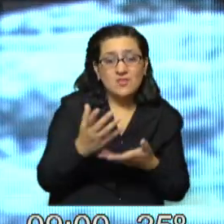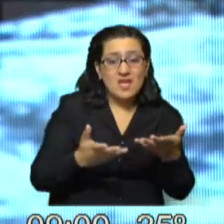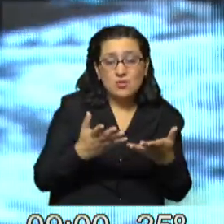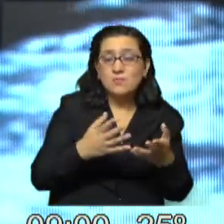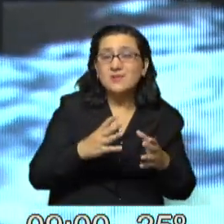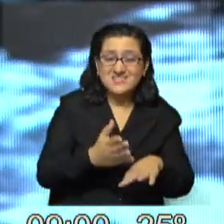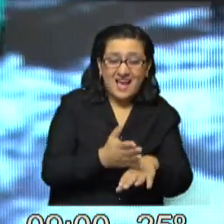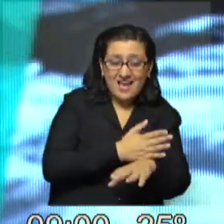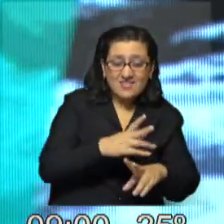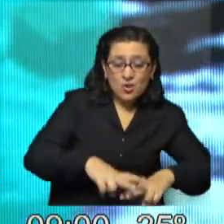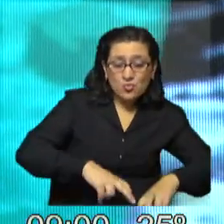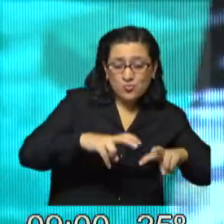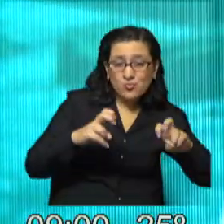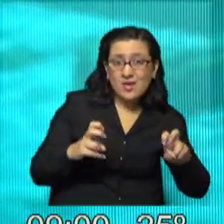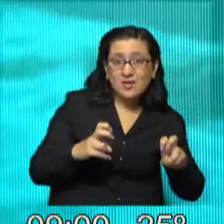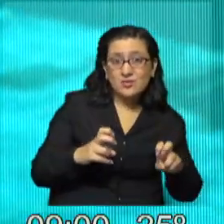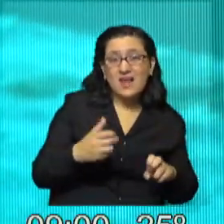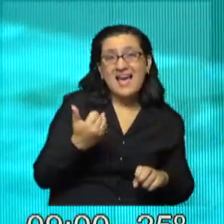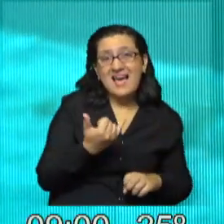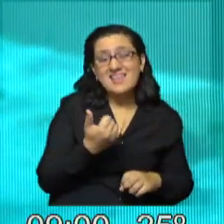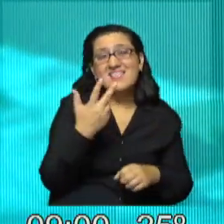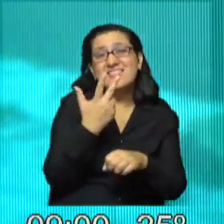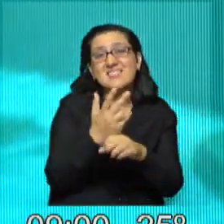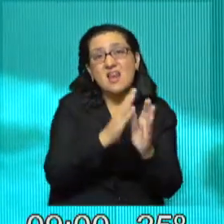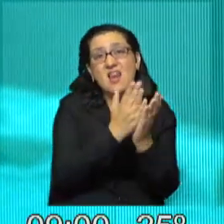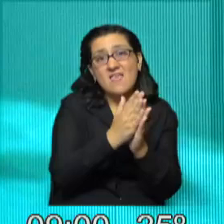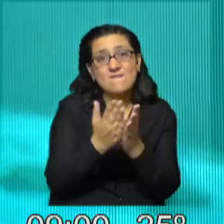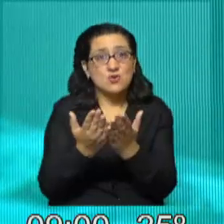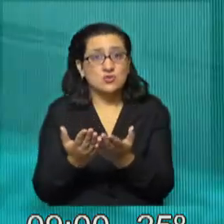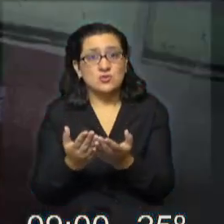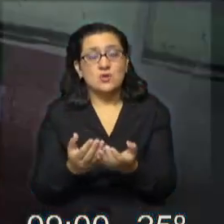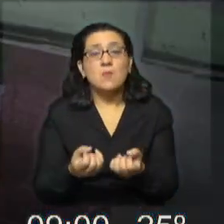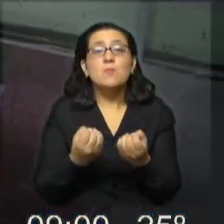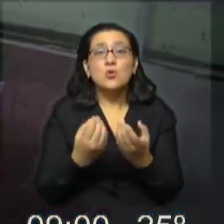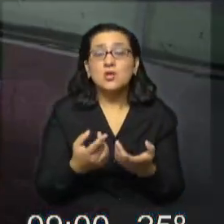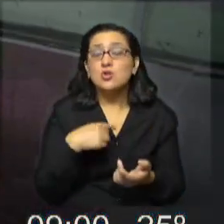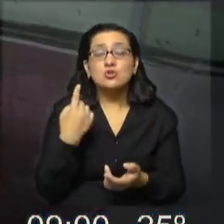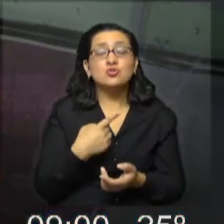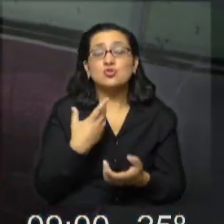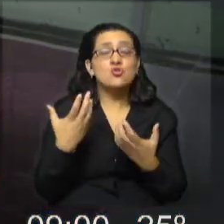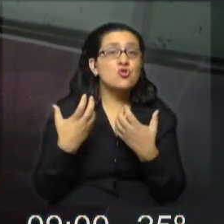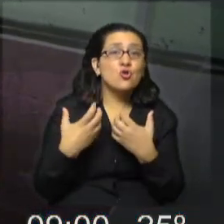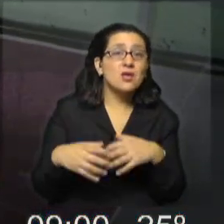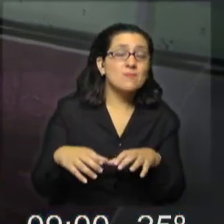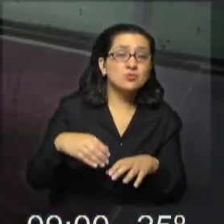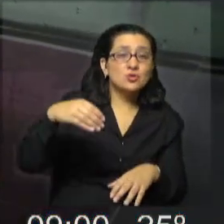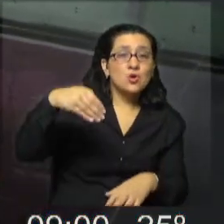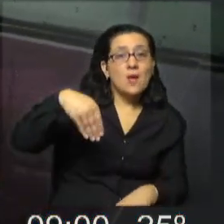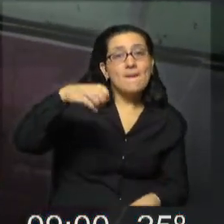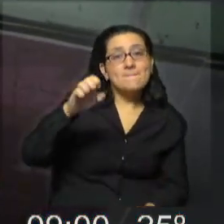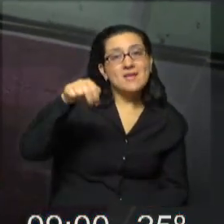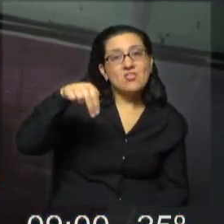estudiada. Tres libros donde está planteado todo esto que plantea Robert Silva. ¿Por qué nos negamos a los mentores que en el fondo su concepto es un coaching?